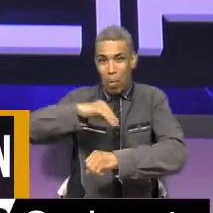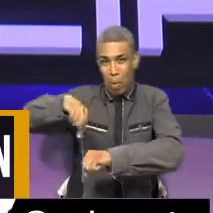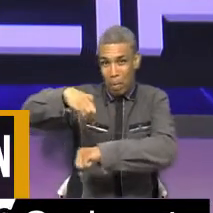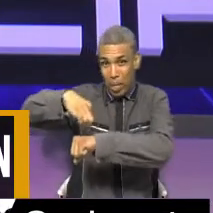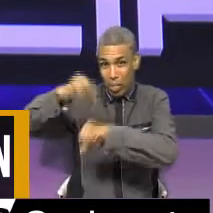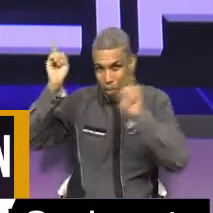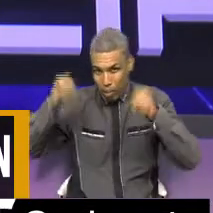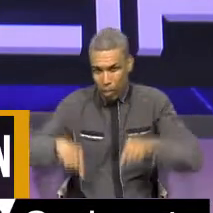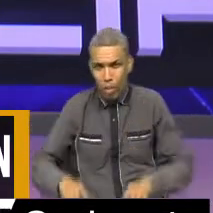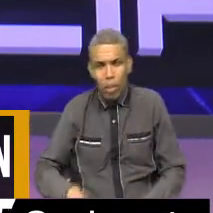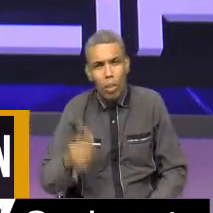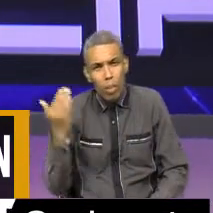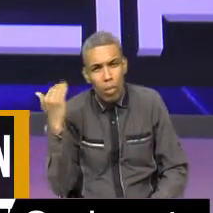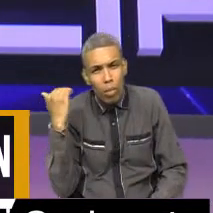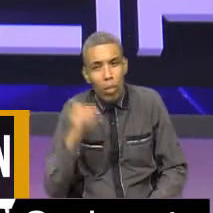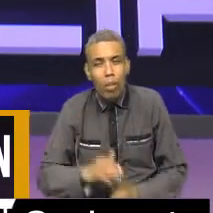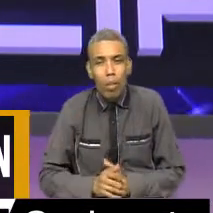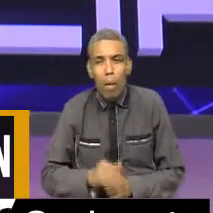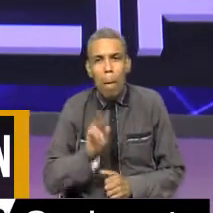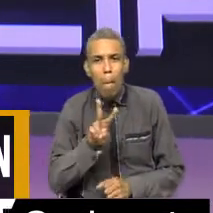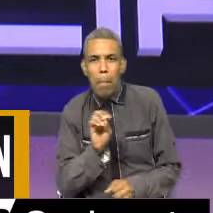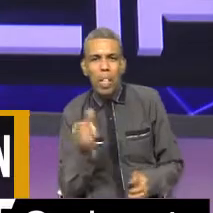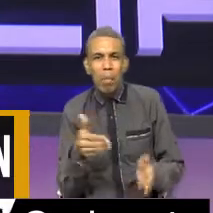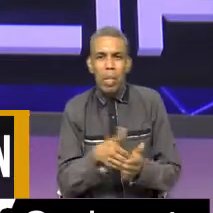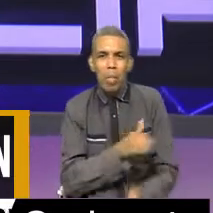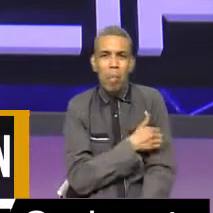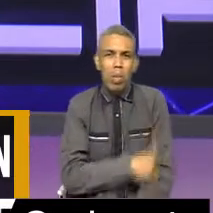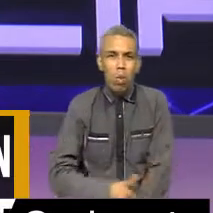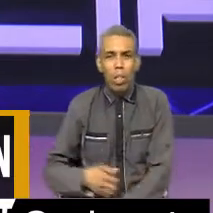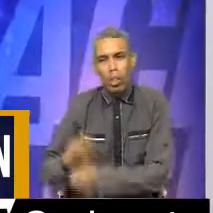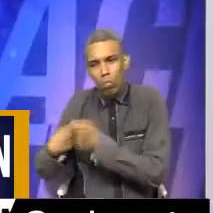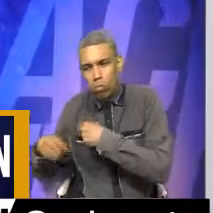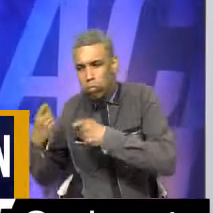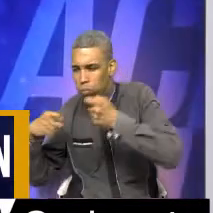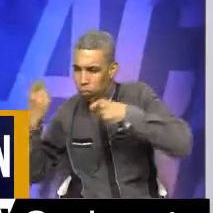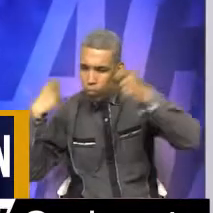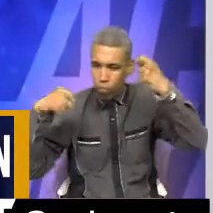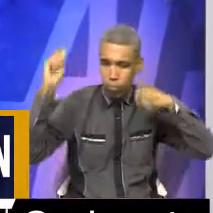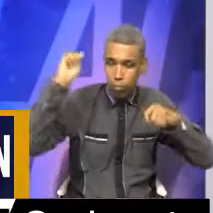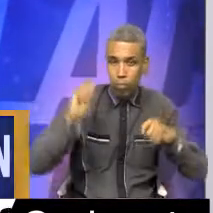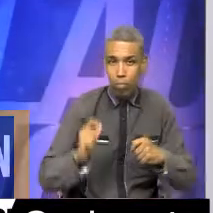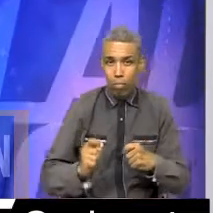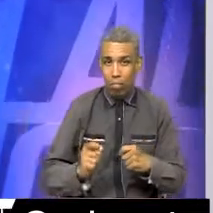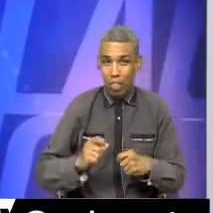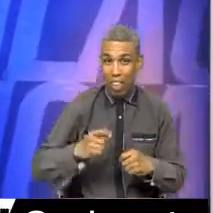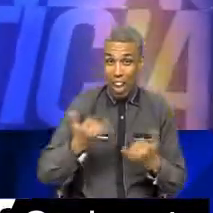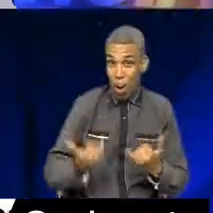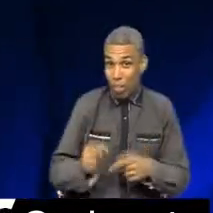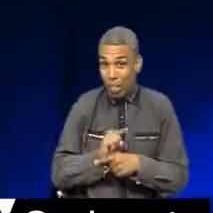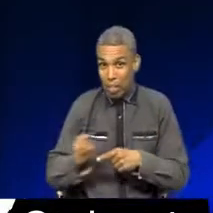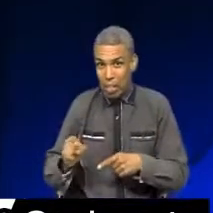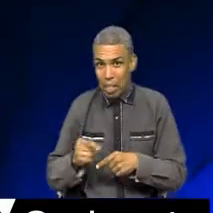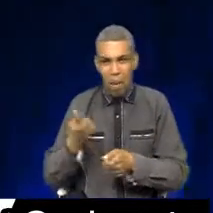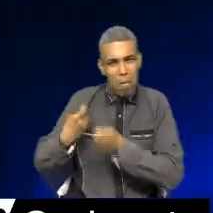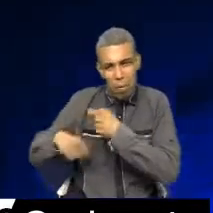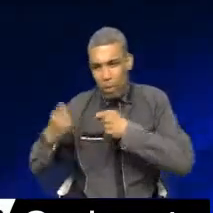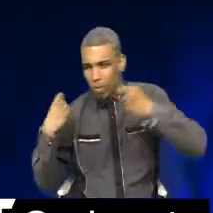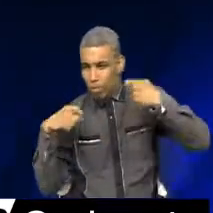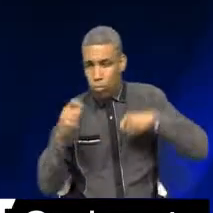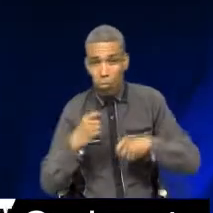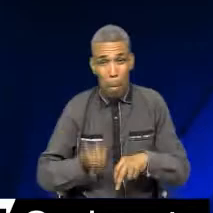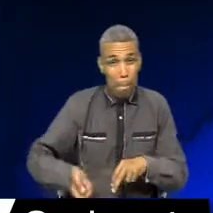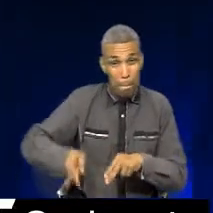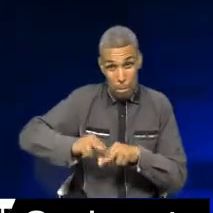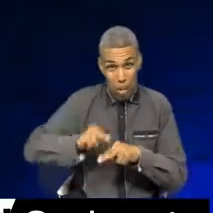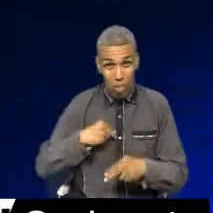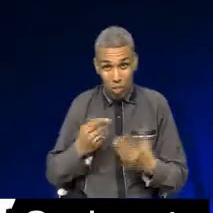ventas superiores a 20 mil millones de pesos. ¿Qué esperan de este nuevo trasnochón de 3 días? Lo que esperamos es que, uno, que la ciudadanía de Barranca Bermeja nos siga apoyando,